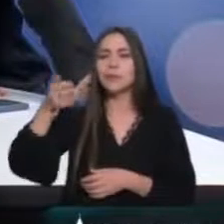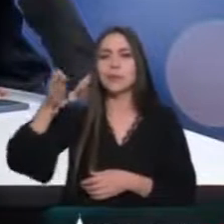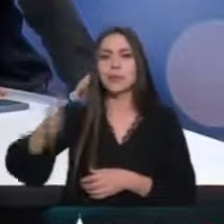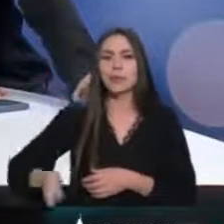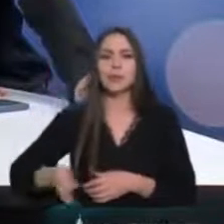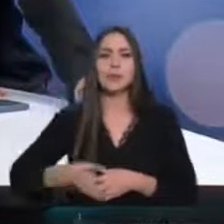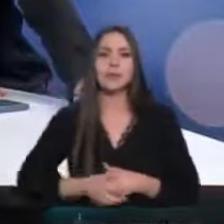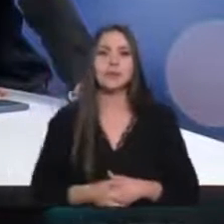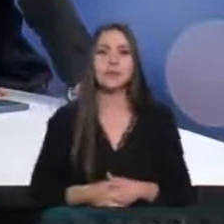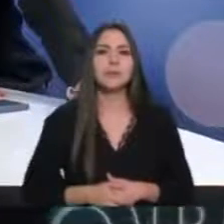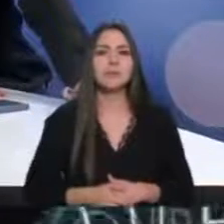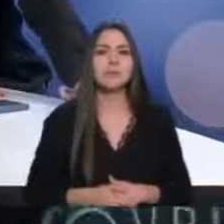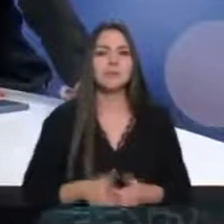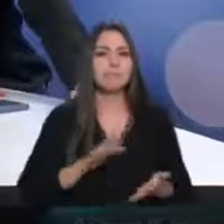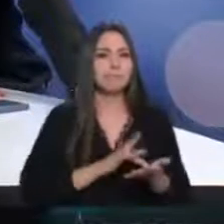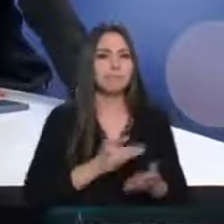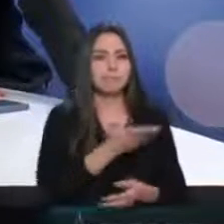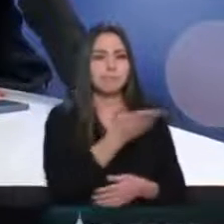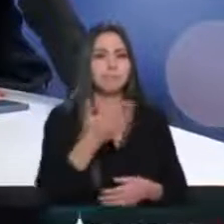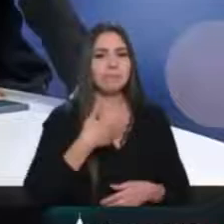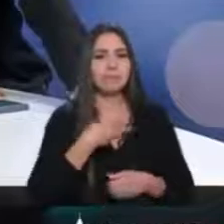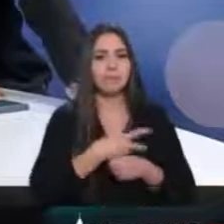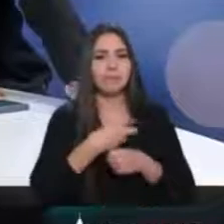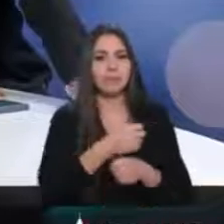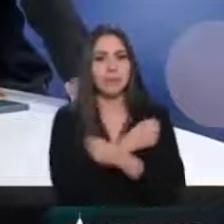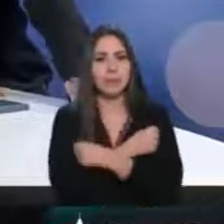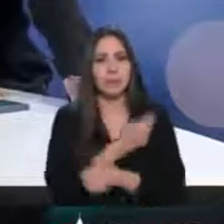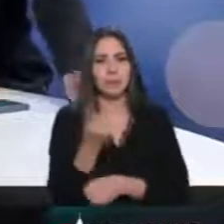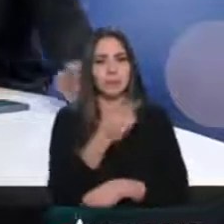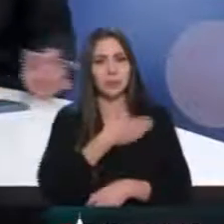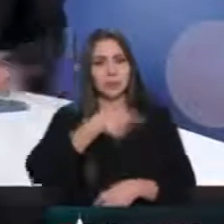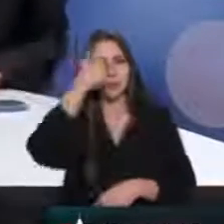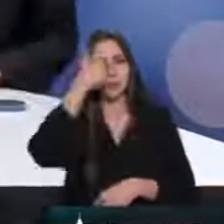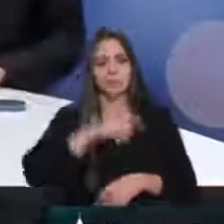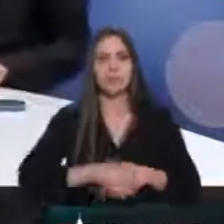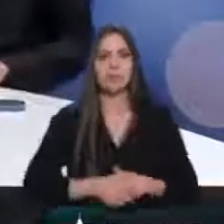Gracias a ustedes por la invitación, un abrazo a los dos, buenas noches. Abrazo de regreso, Eduardo, muchas gracias.